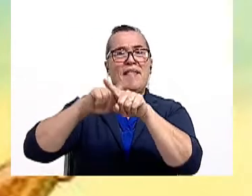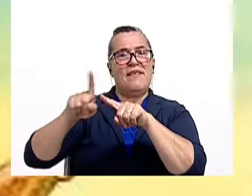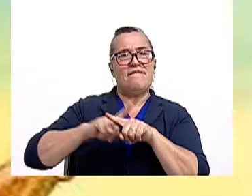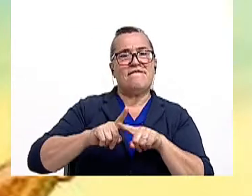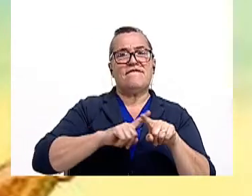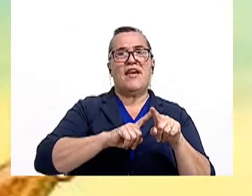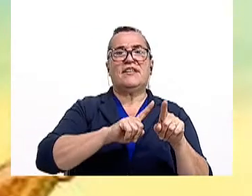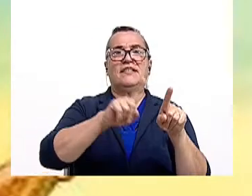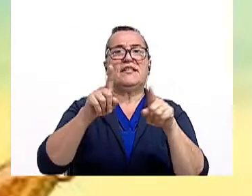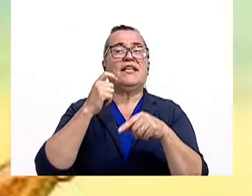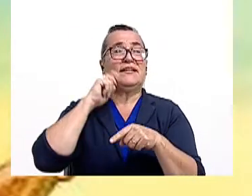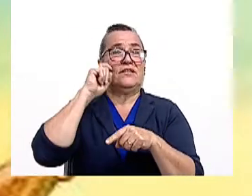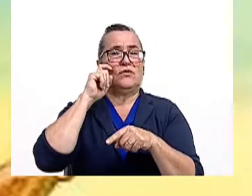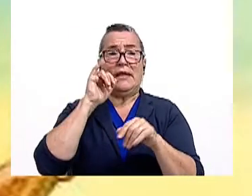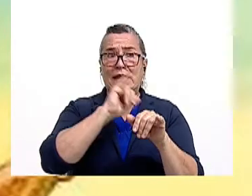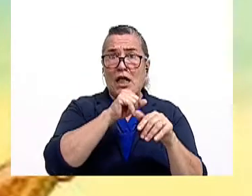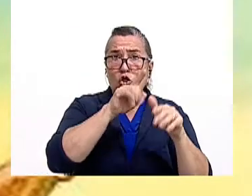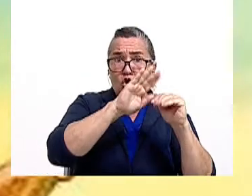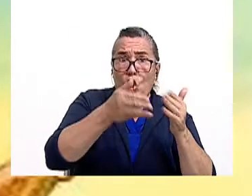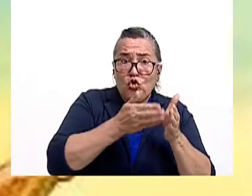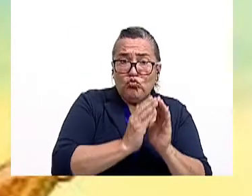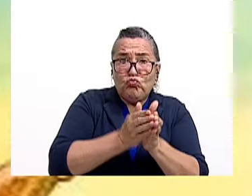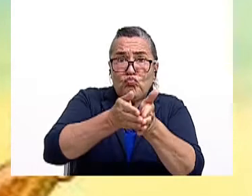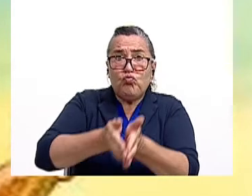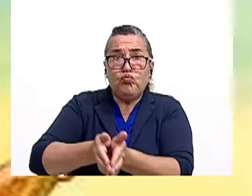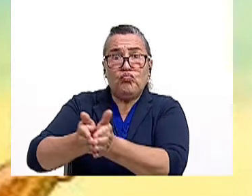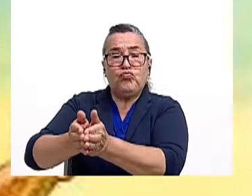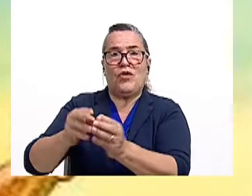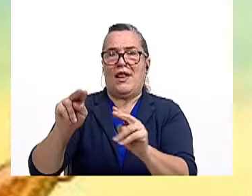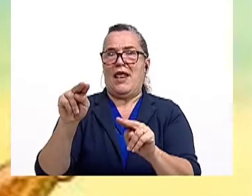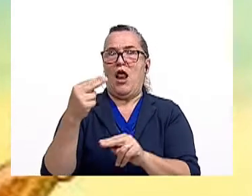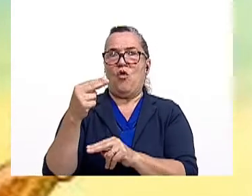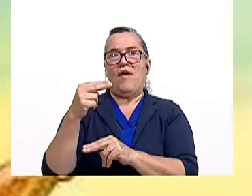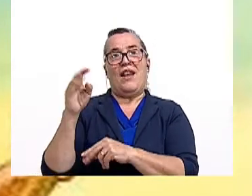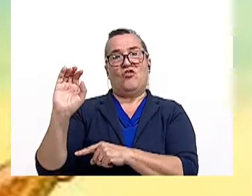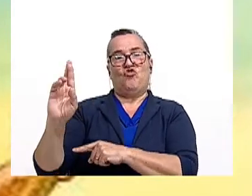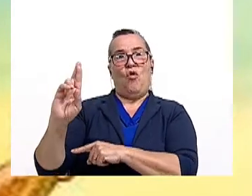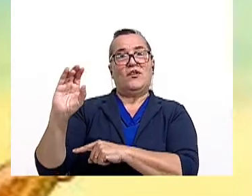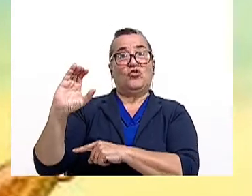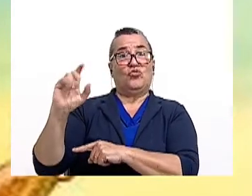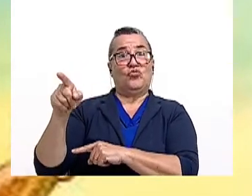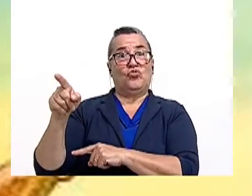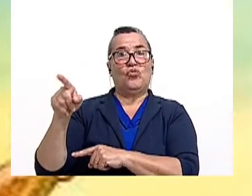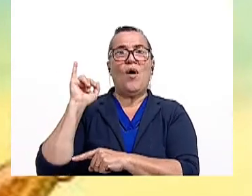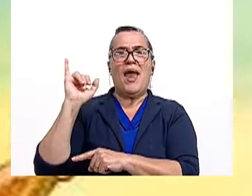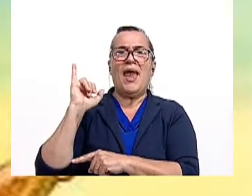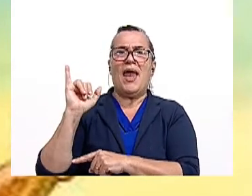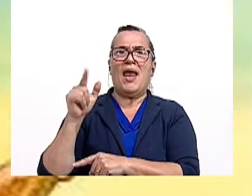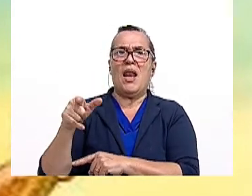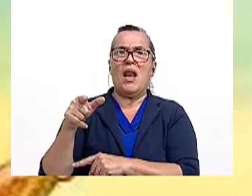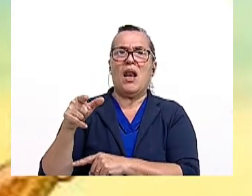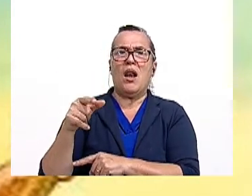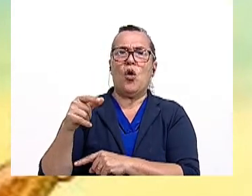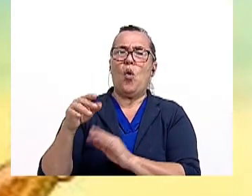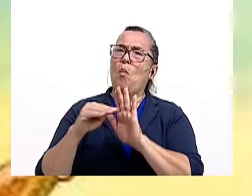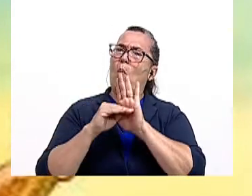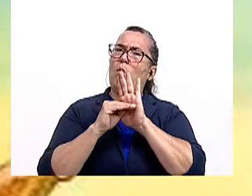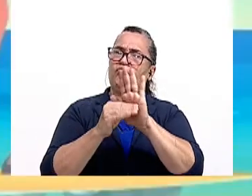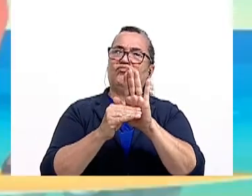todos estos náufragos reales, el de la novela, o sea, Robinson Crusoe, es quien ha quedado como